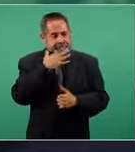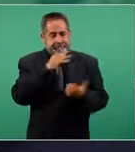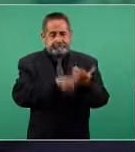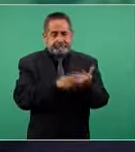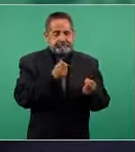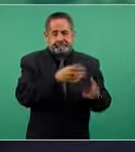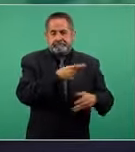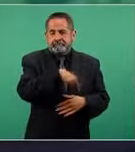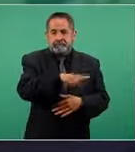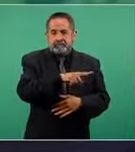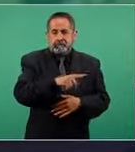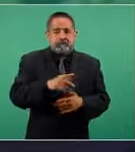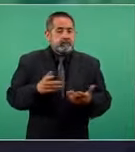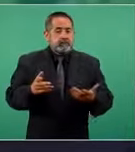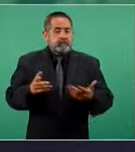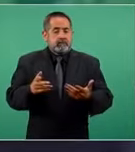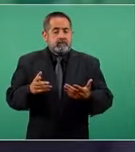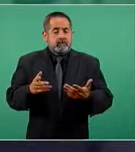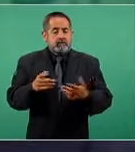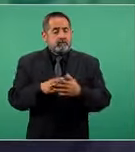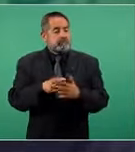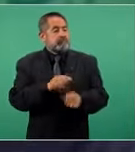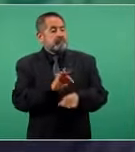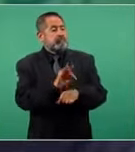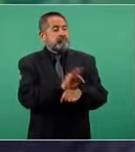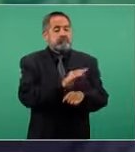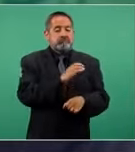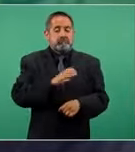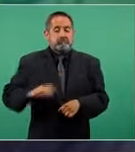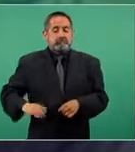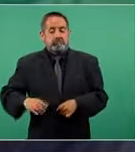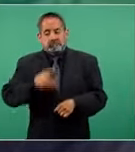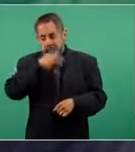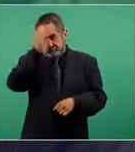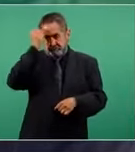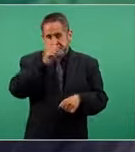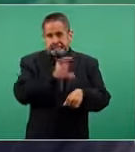para favorecer a candidatos,